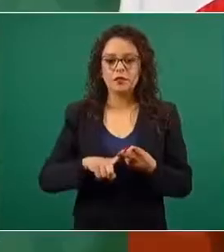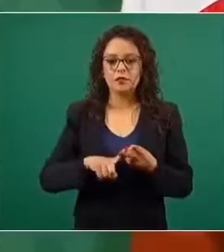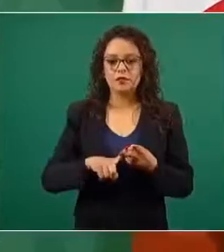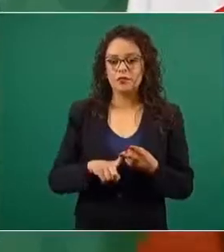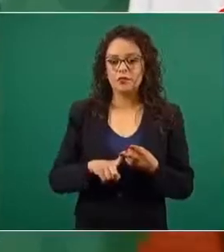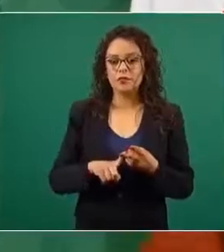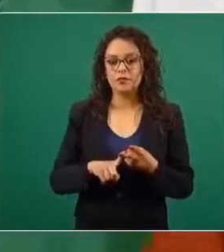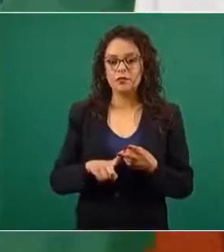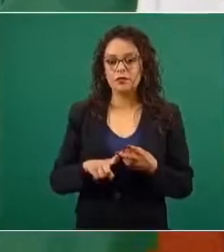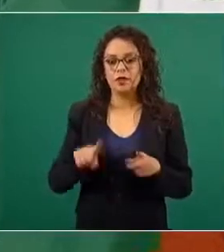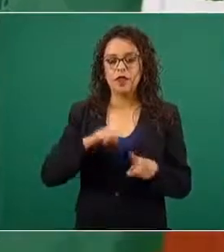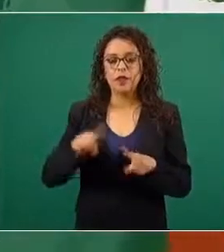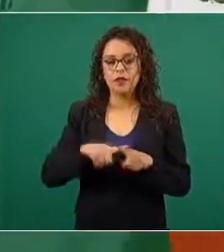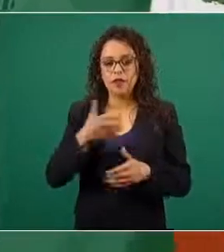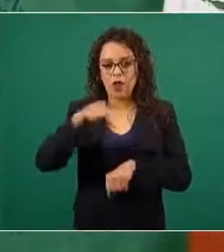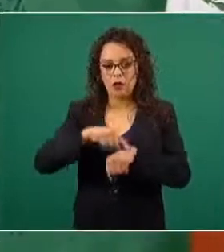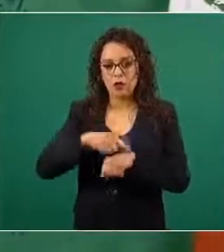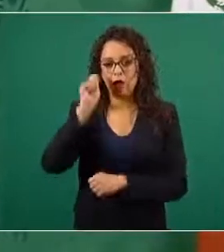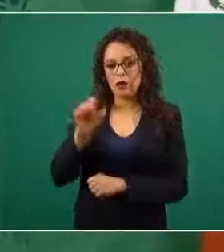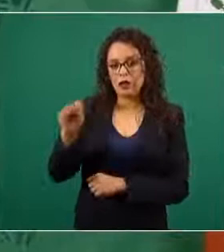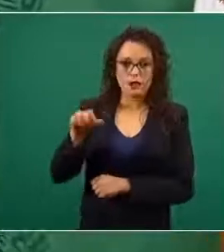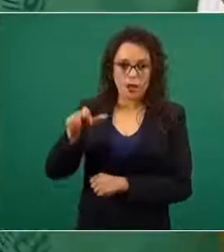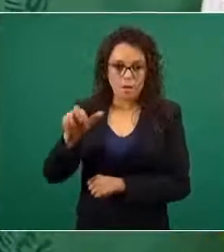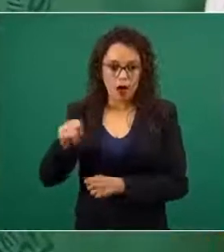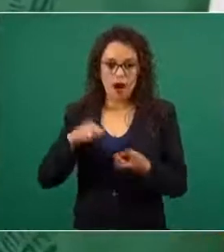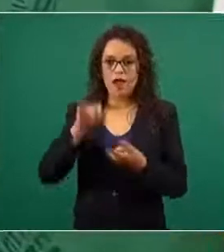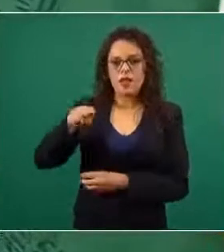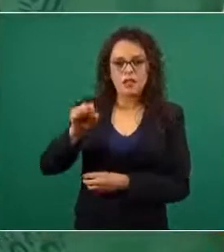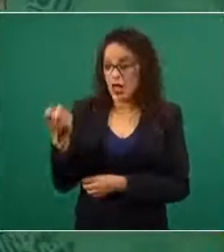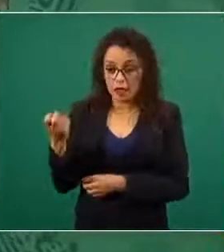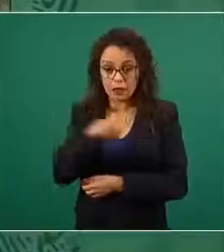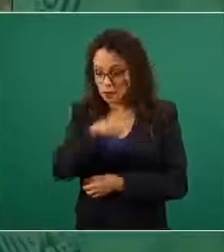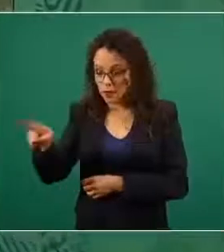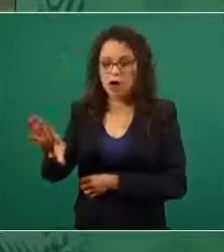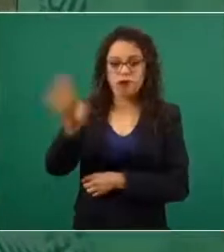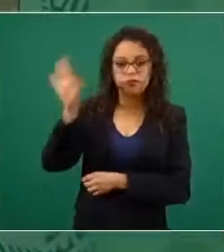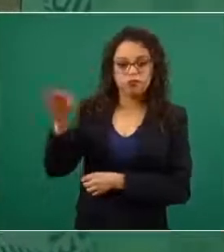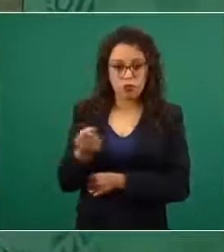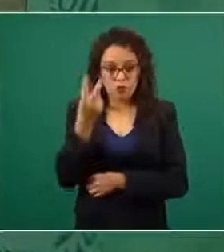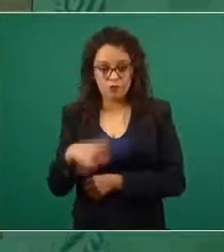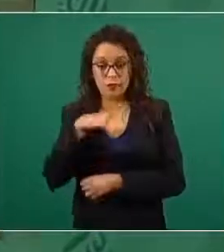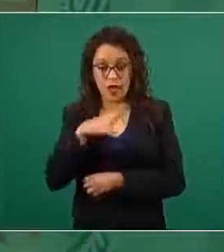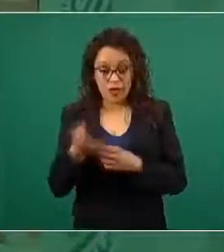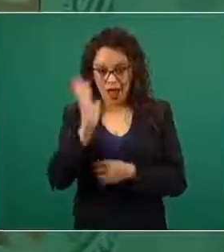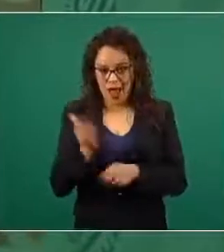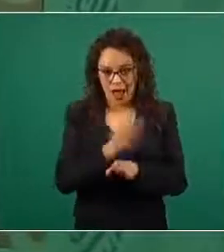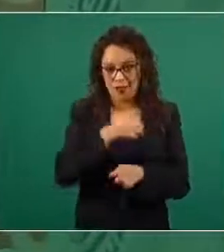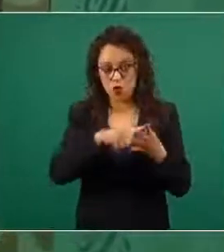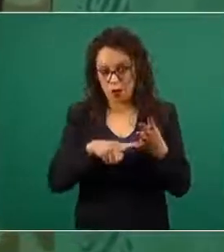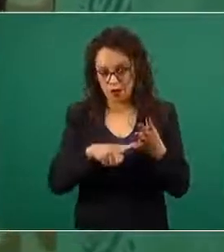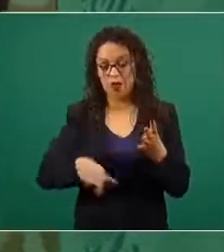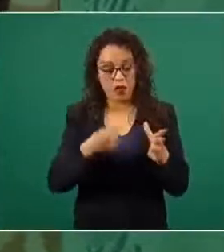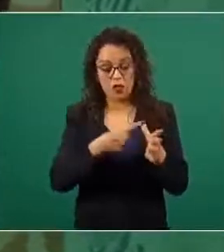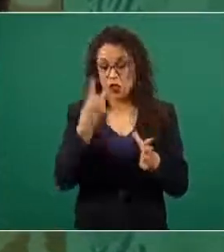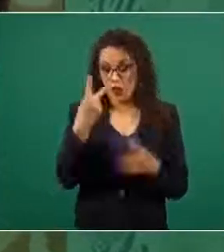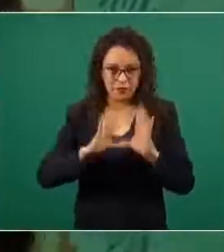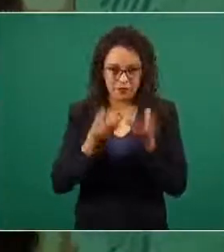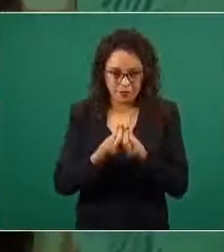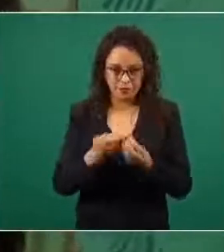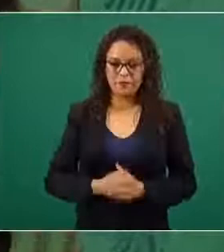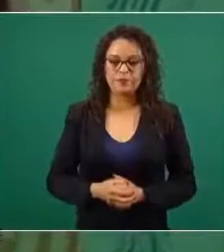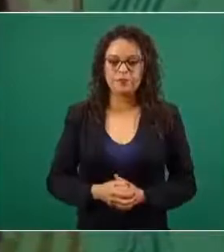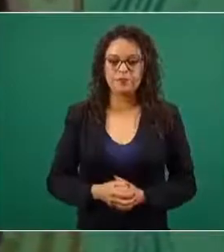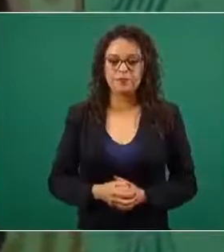servicios médicos de la Secretaría de Defensa, de Marina, de INSABI. De ahí van a salir 2. O sea, ya llevamos 4 de promotores, 2 que son los que van a vacunar. Son